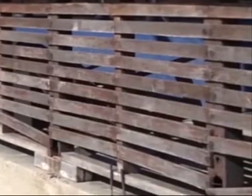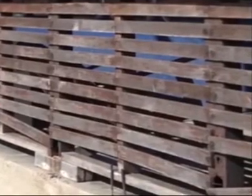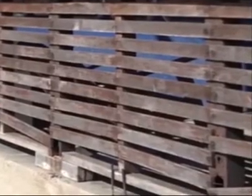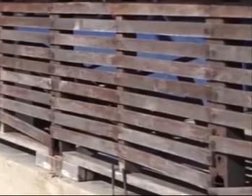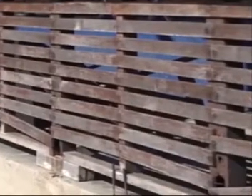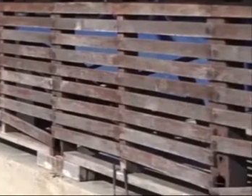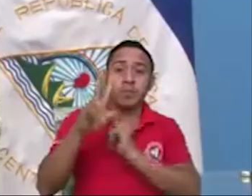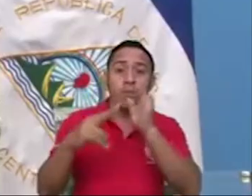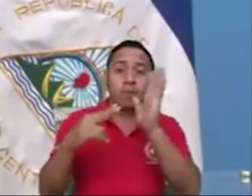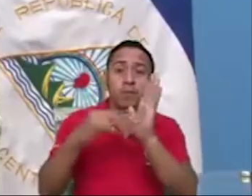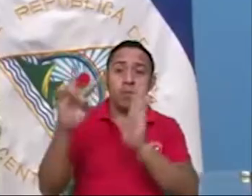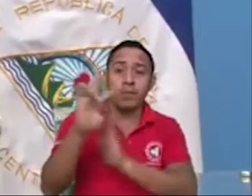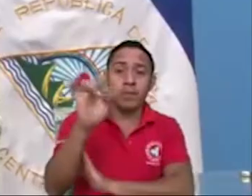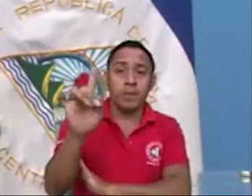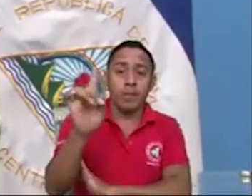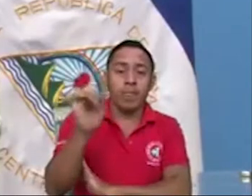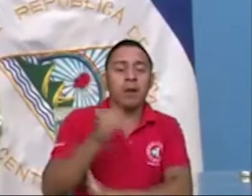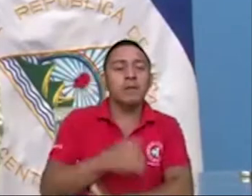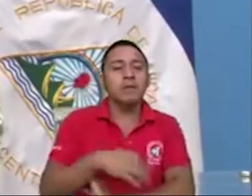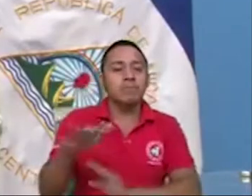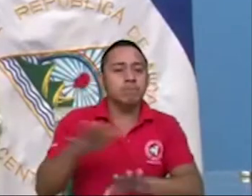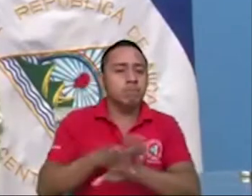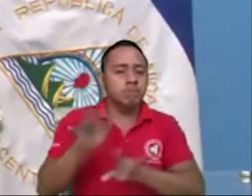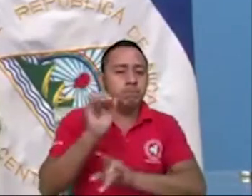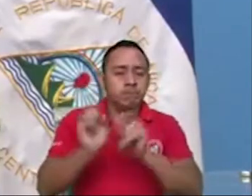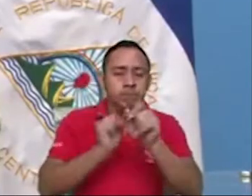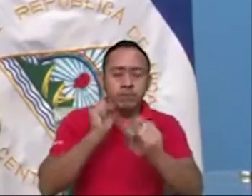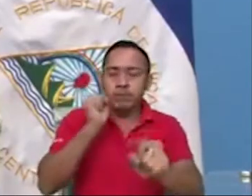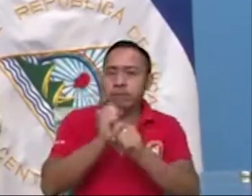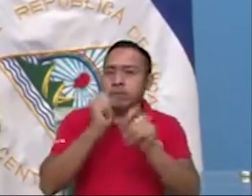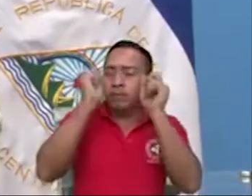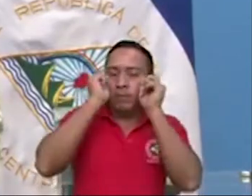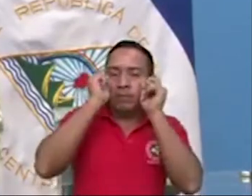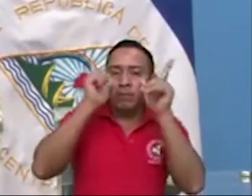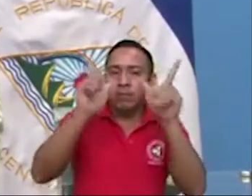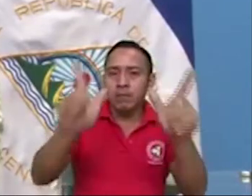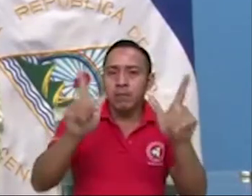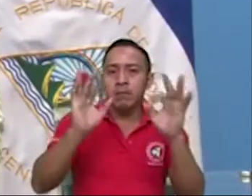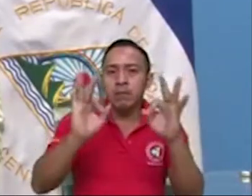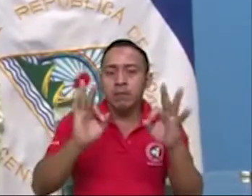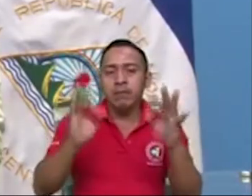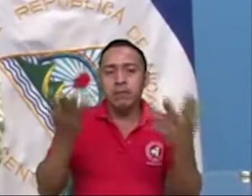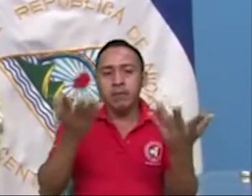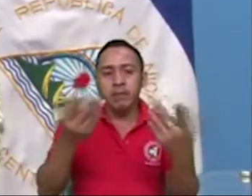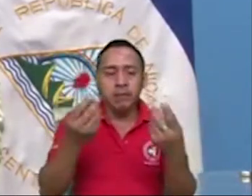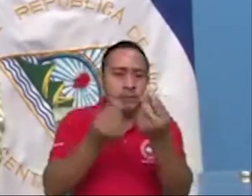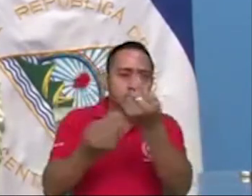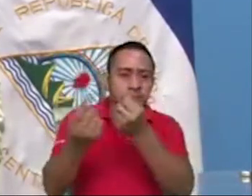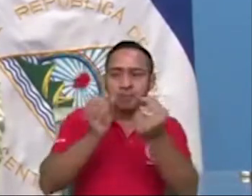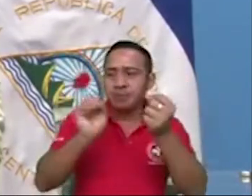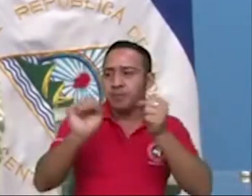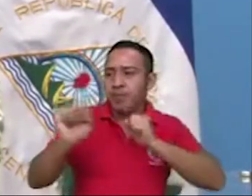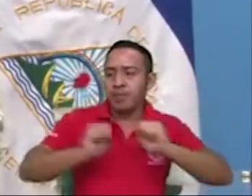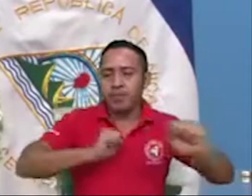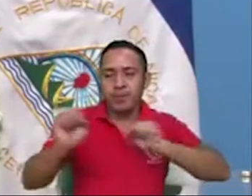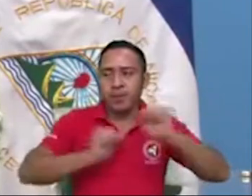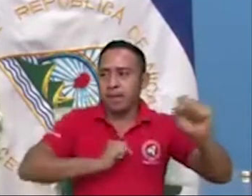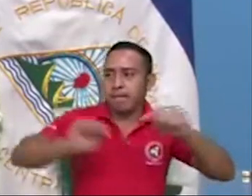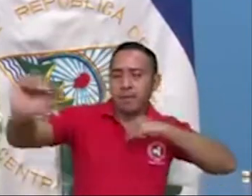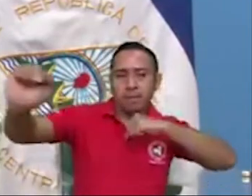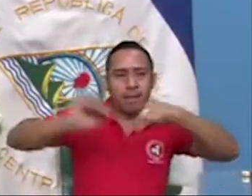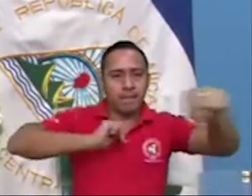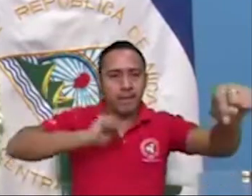el 2021, el fin de año fue espectacular en términos del movimiento turístico en todo el país,